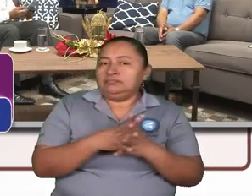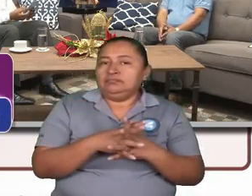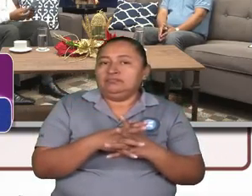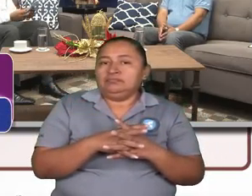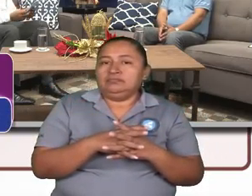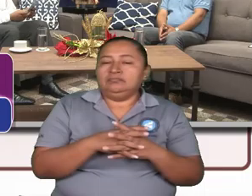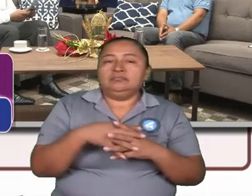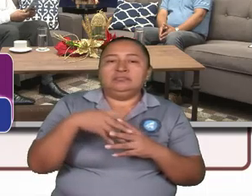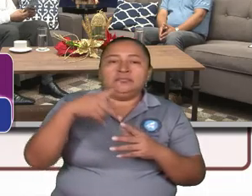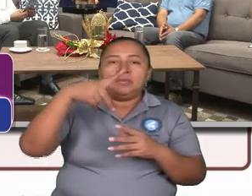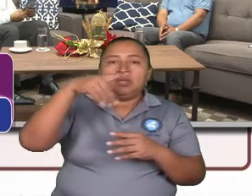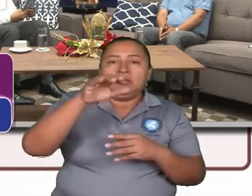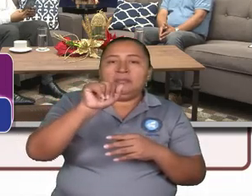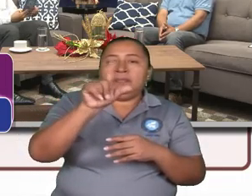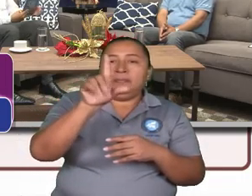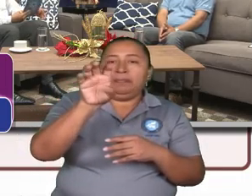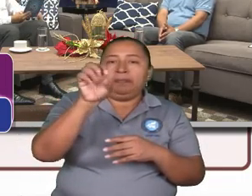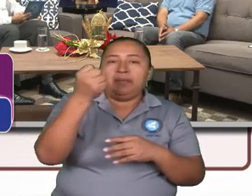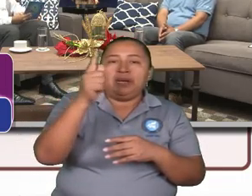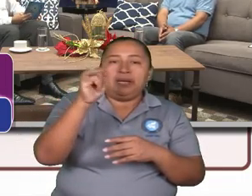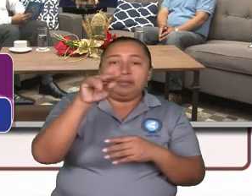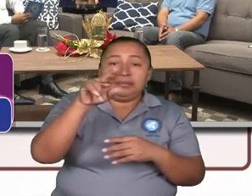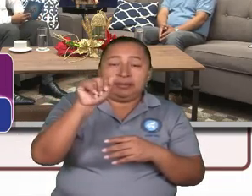pupusa salvadoreña, llevaron